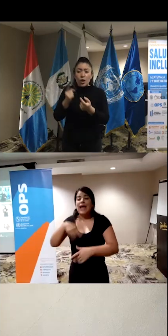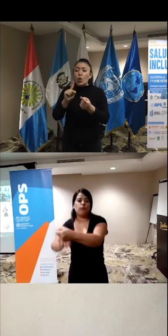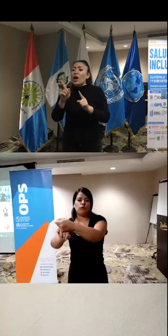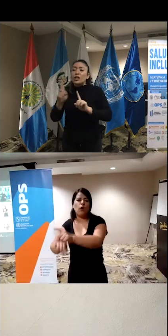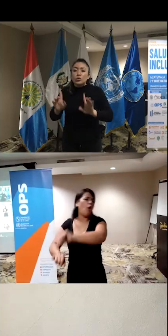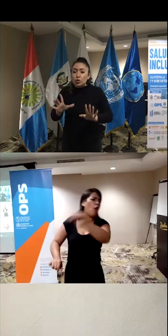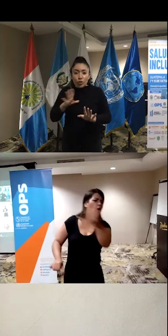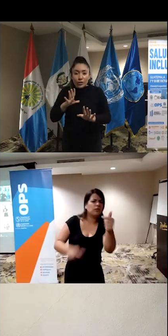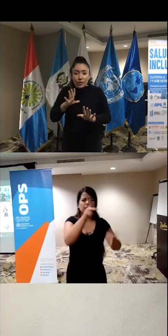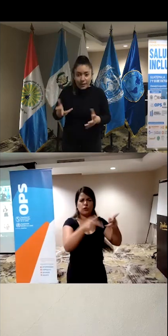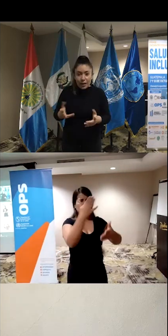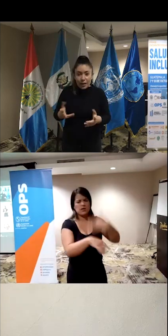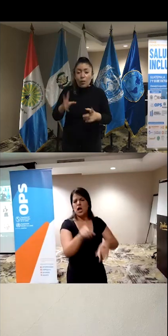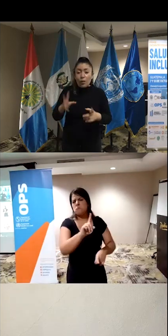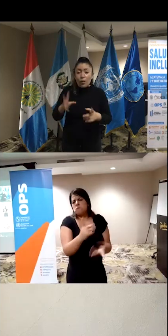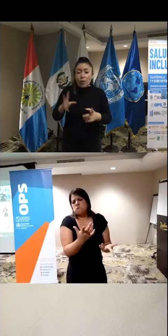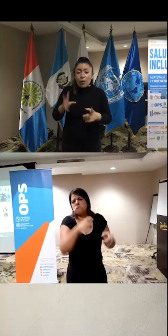quienes vivan en una condición